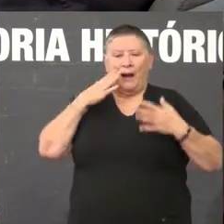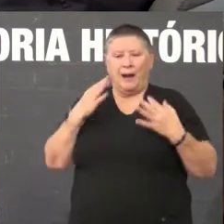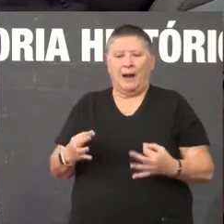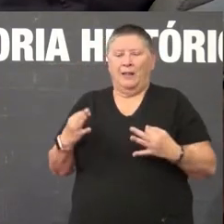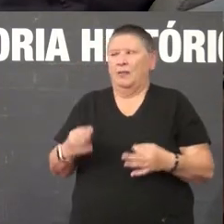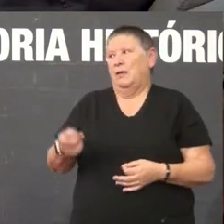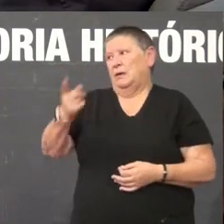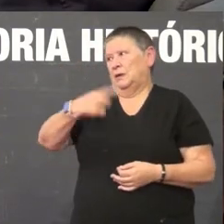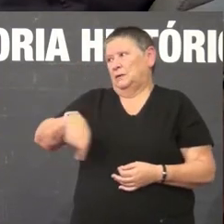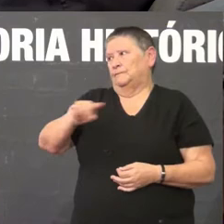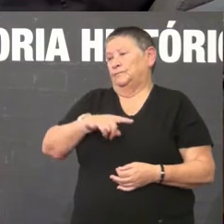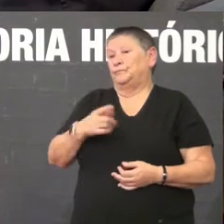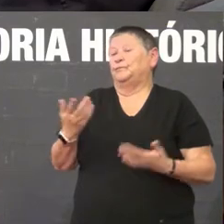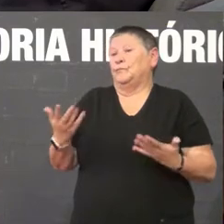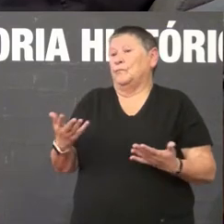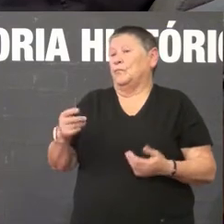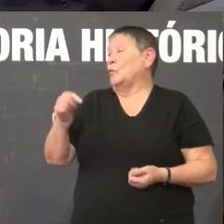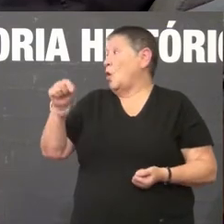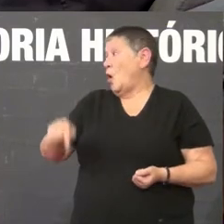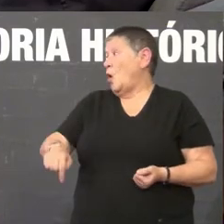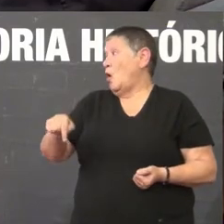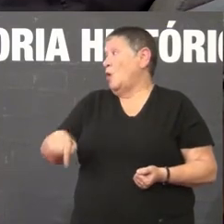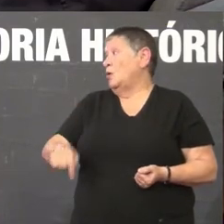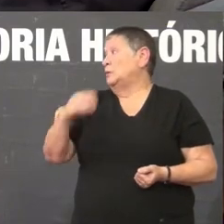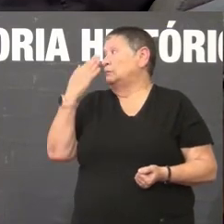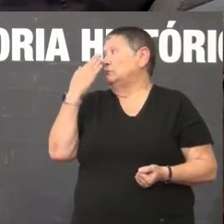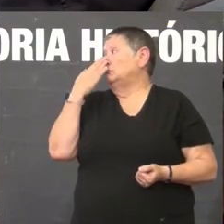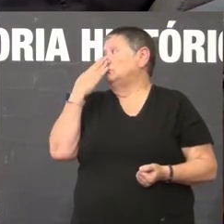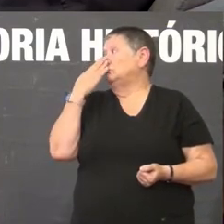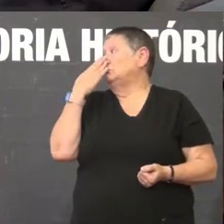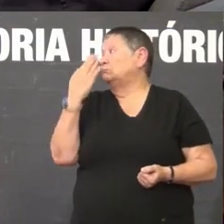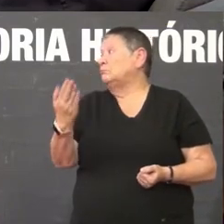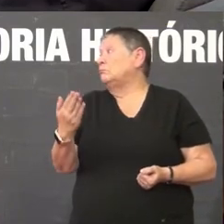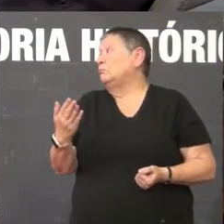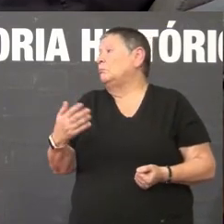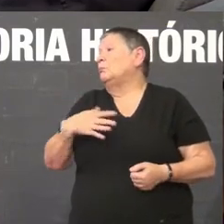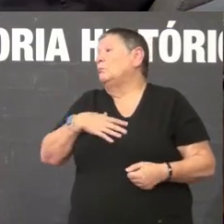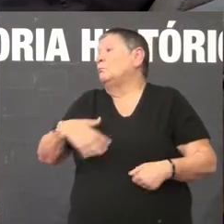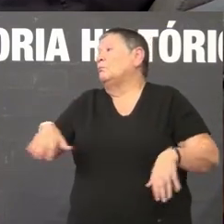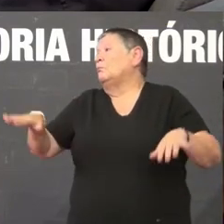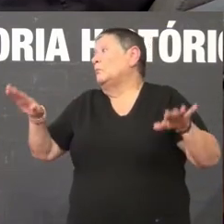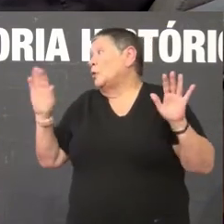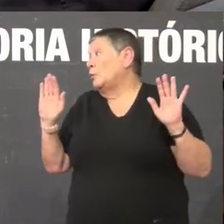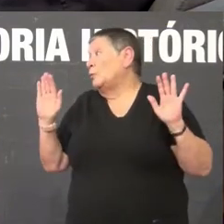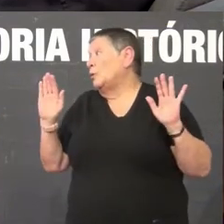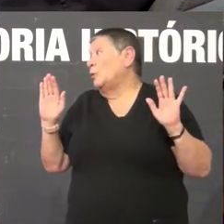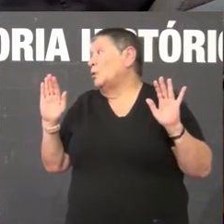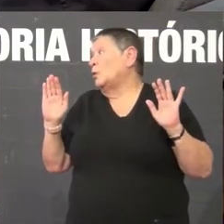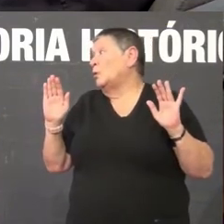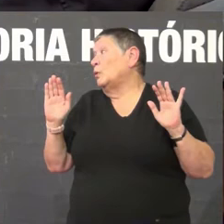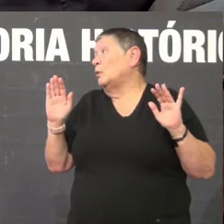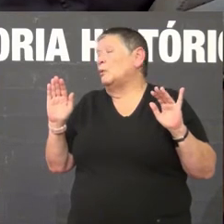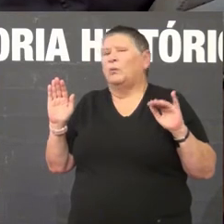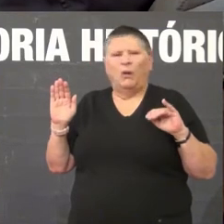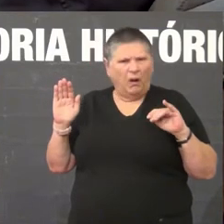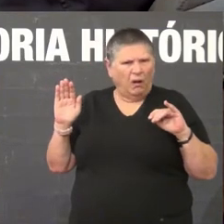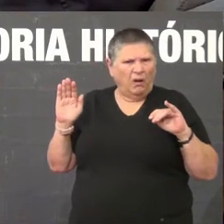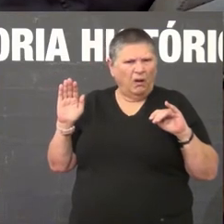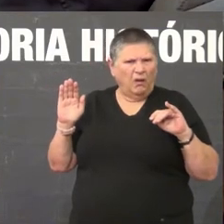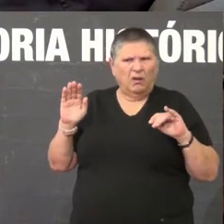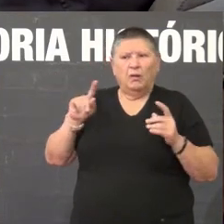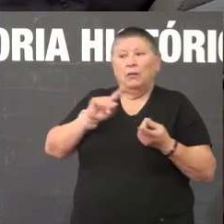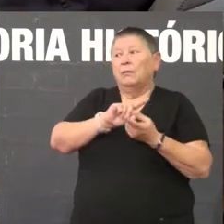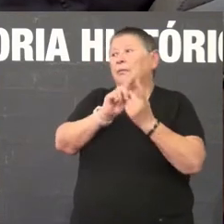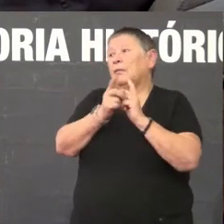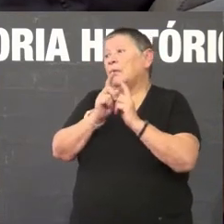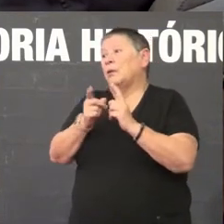Y eso es lo que hoy, sinceramente, y a lo mejor con un par de gotas de emoción, he tratado